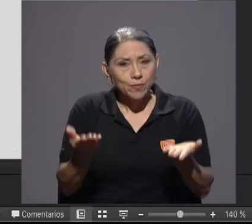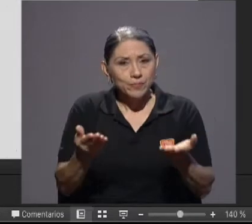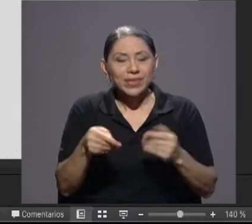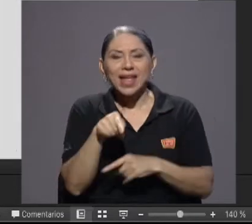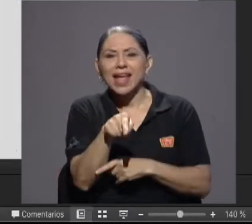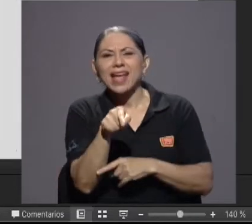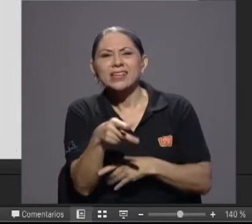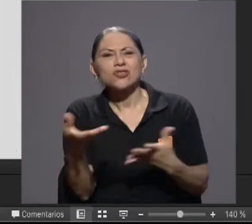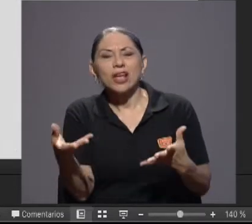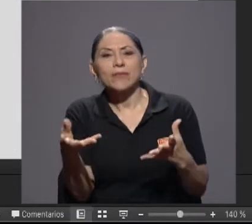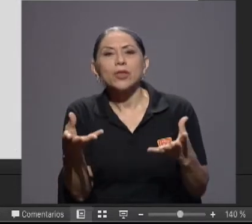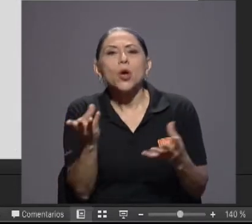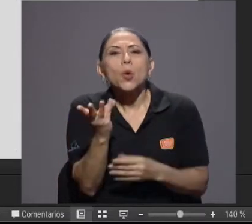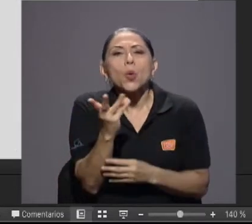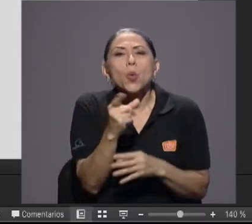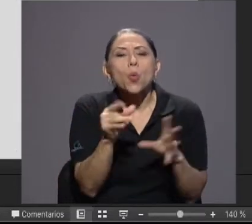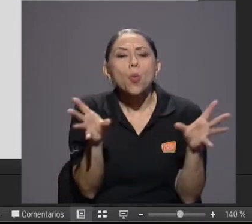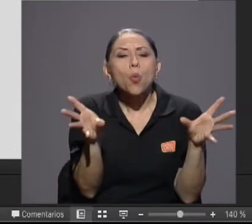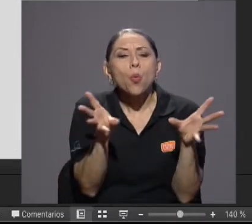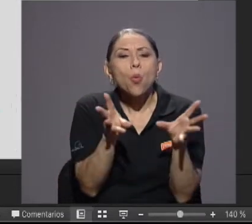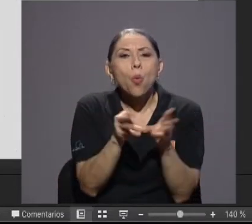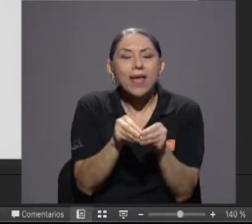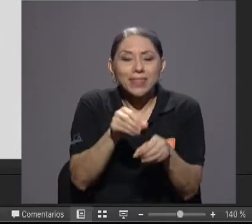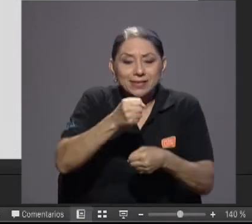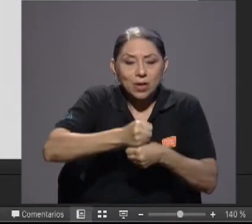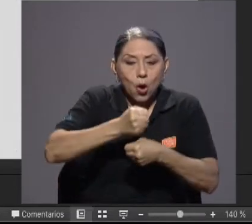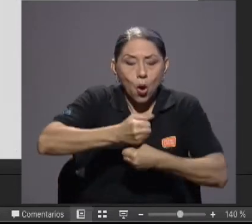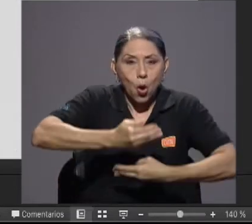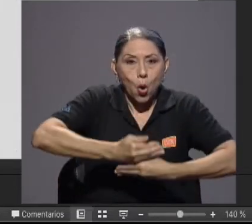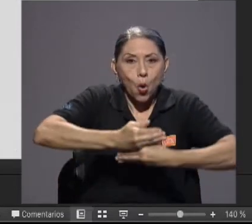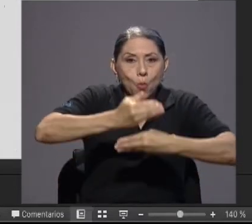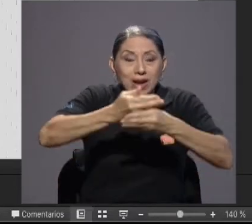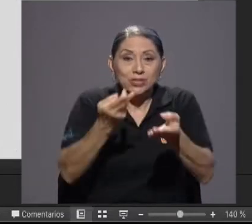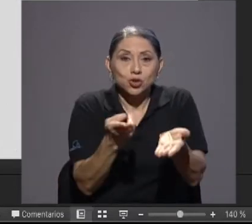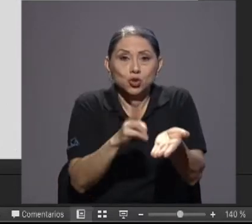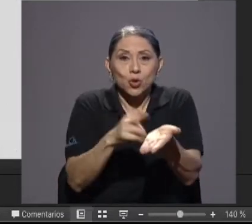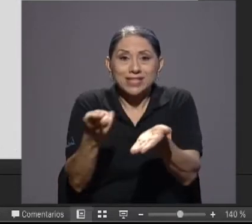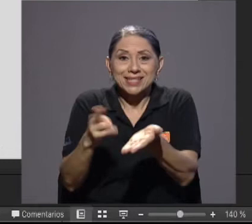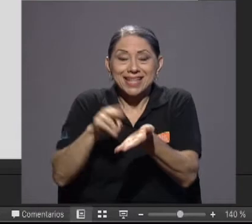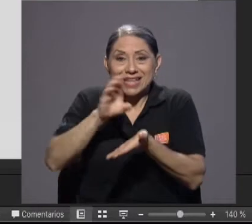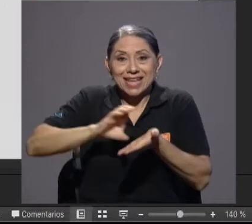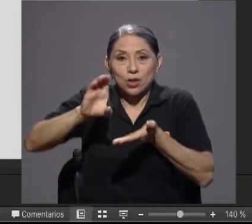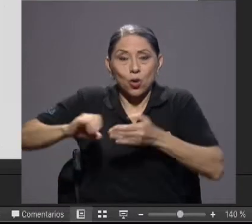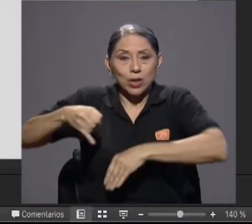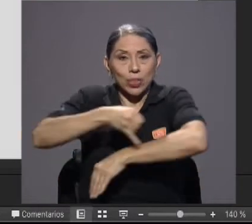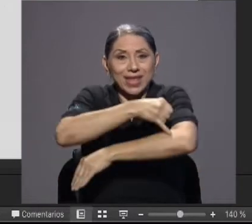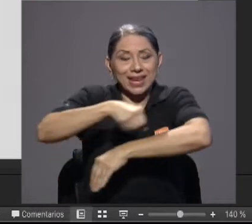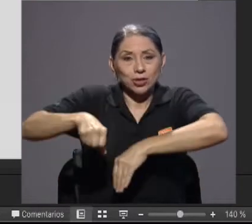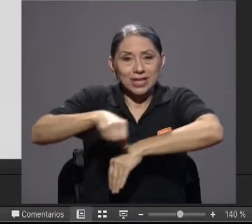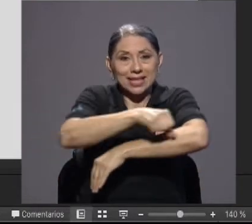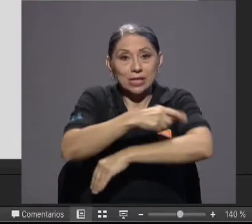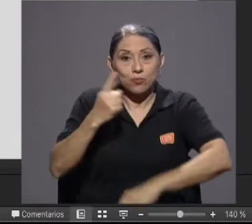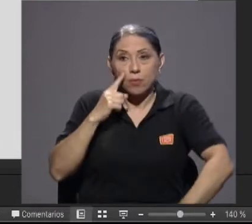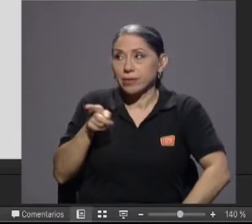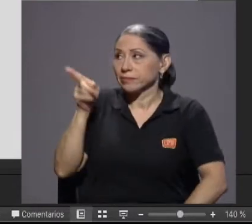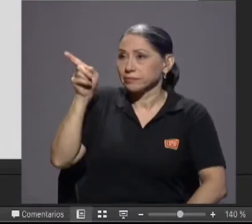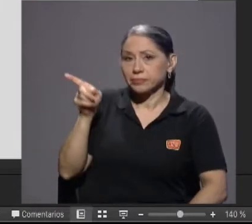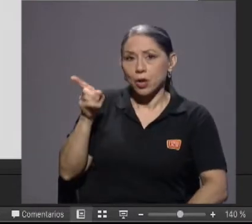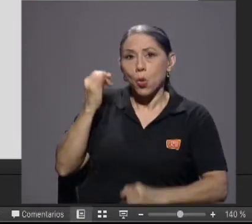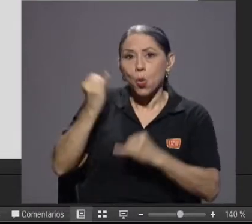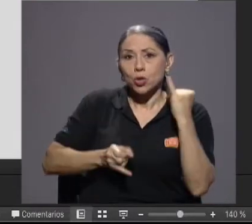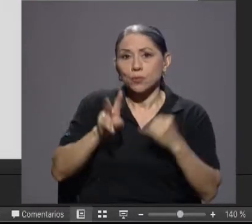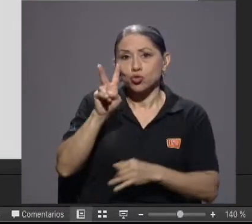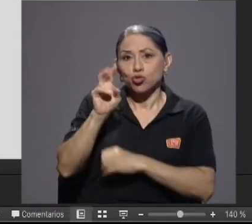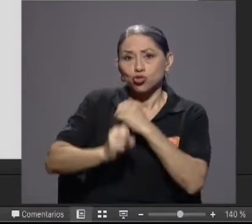cantidad de obras que son inscritas en el sistema del colegio. Y vemos cómo en esta tabla se refleja que en los últimos 2